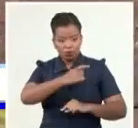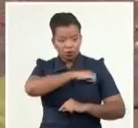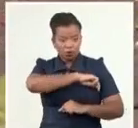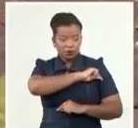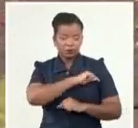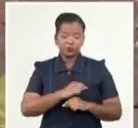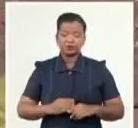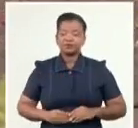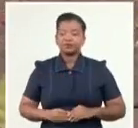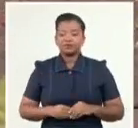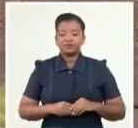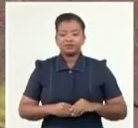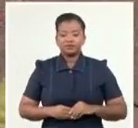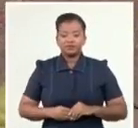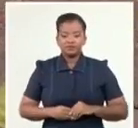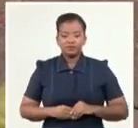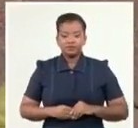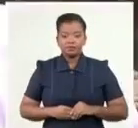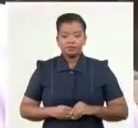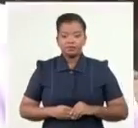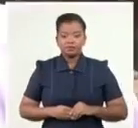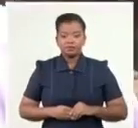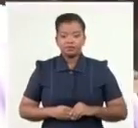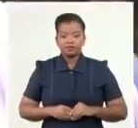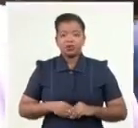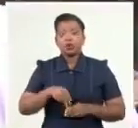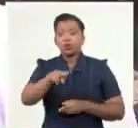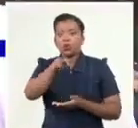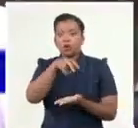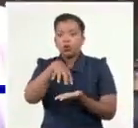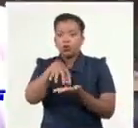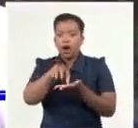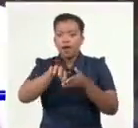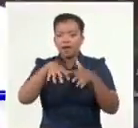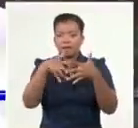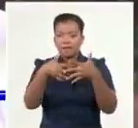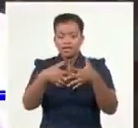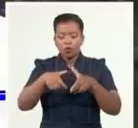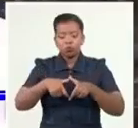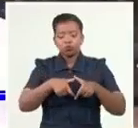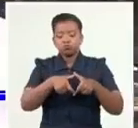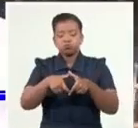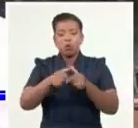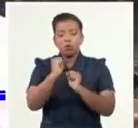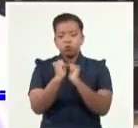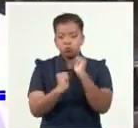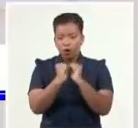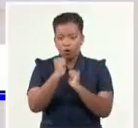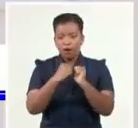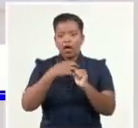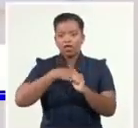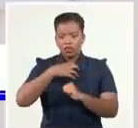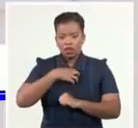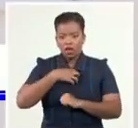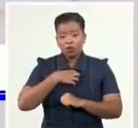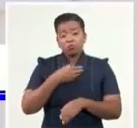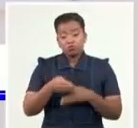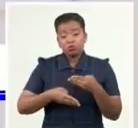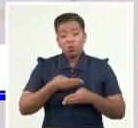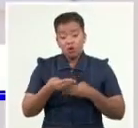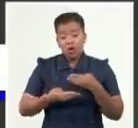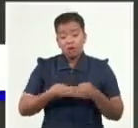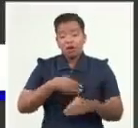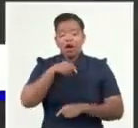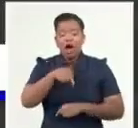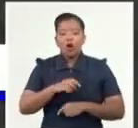una nueva estación con bombas incluso que corresponden al proyecto, que era una de las problemáticas que existía aquí, y ahora estamos